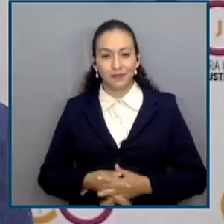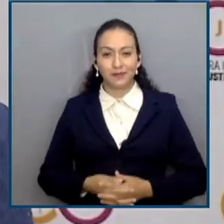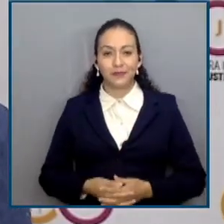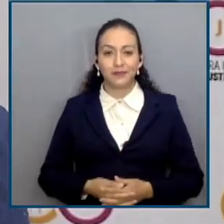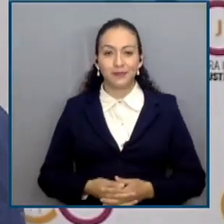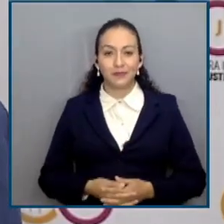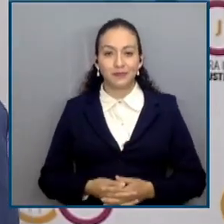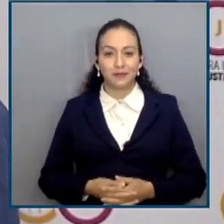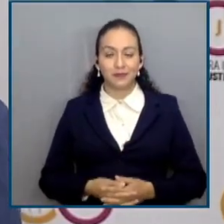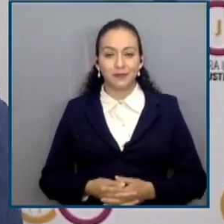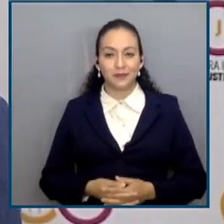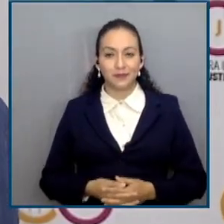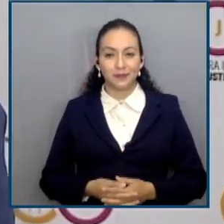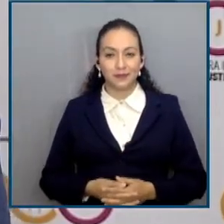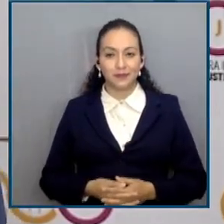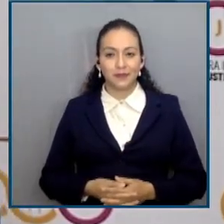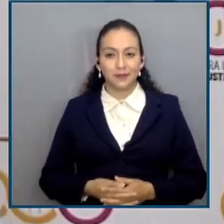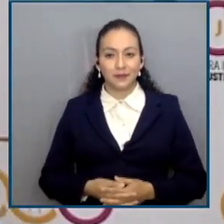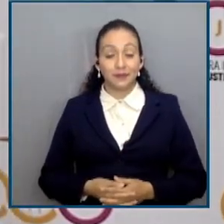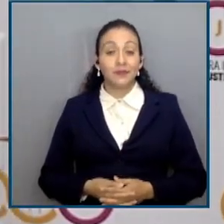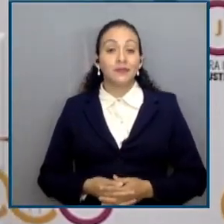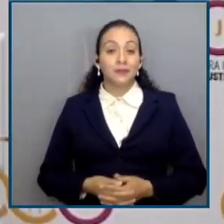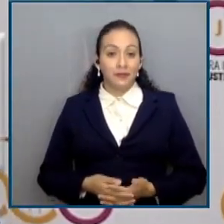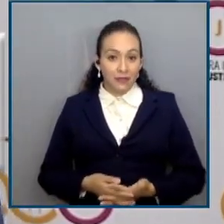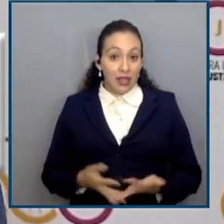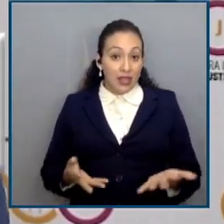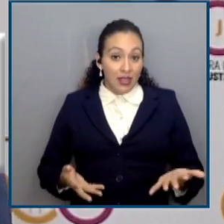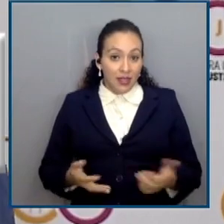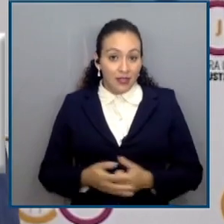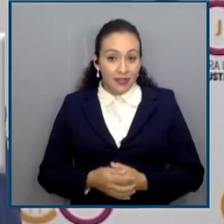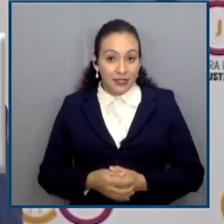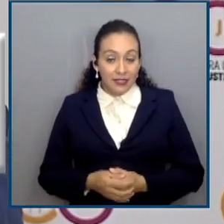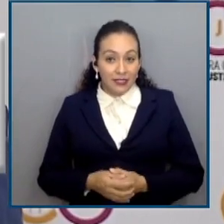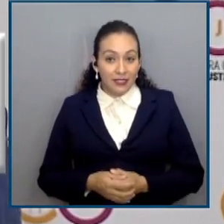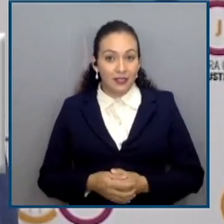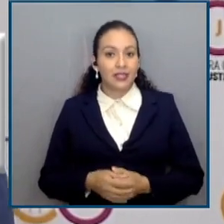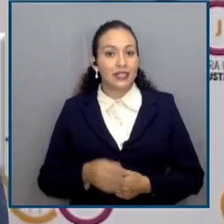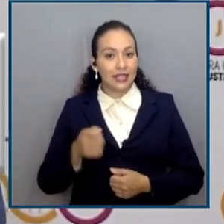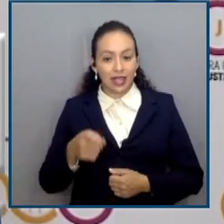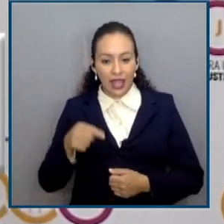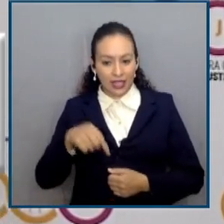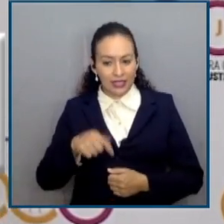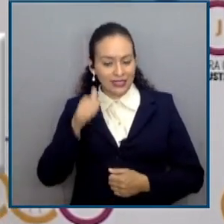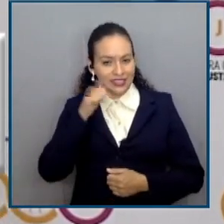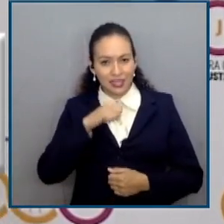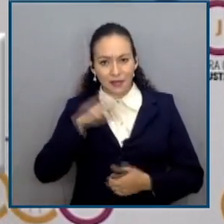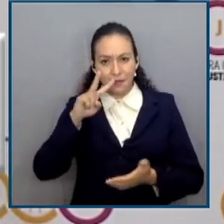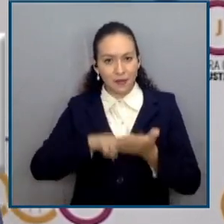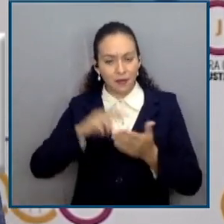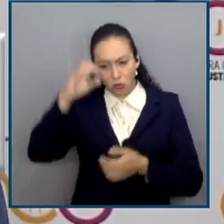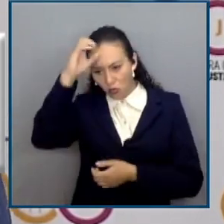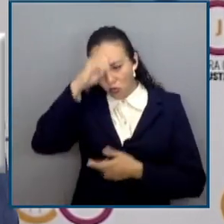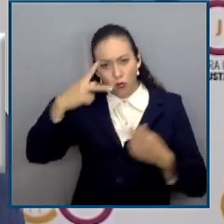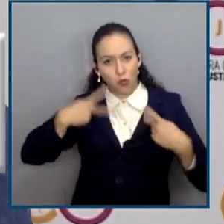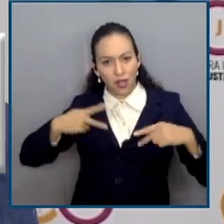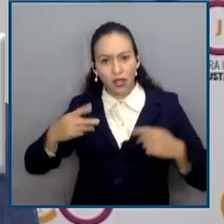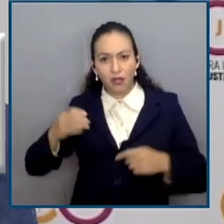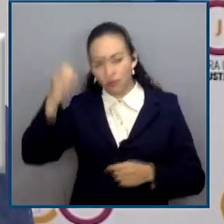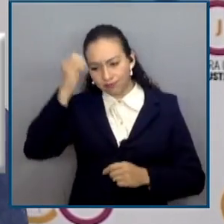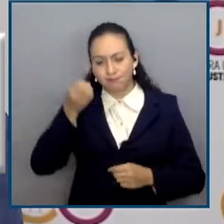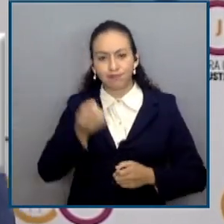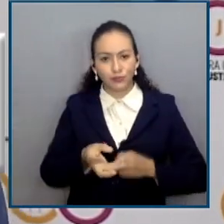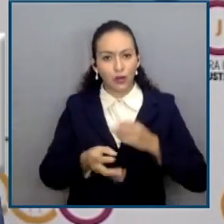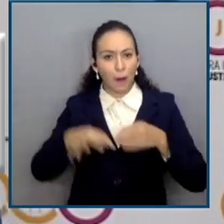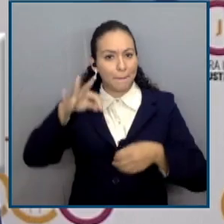Así es que pues me parece que ha sido un ejercicio democrático en donde ha habido la participación de la